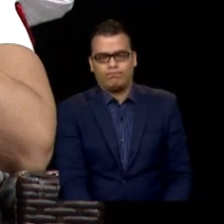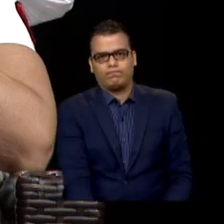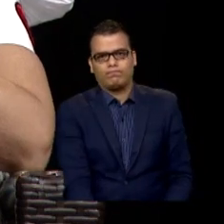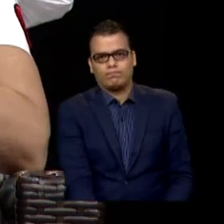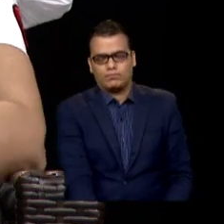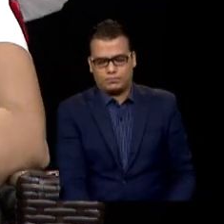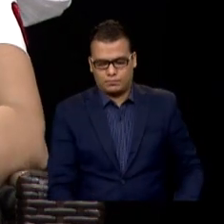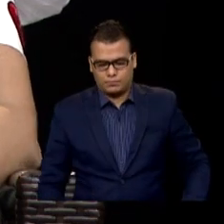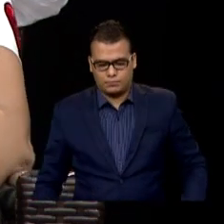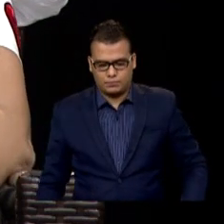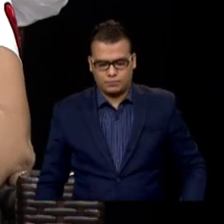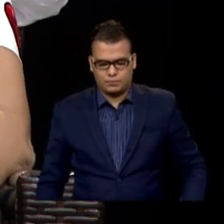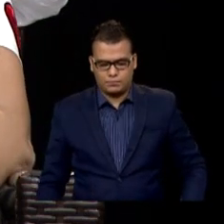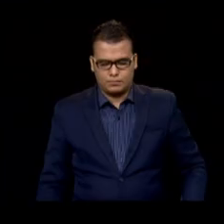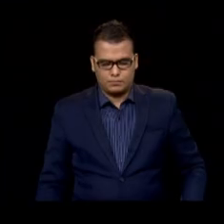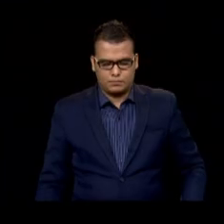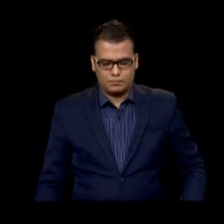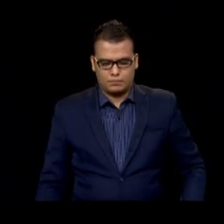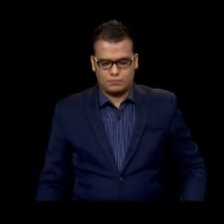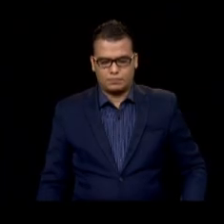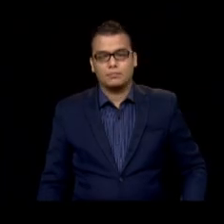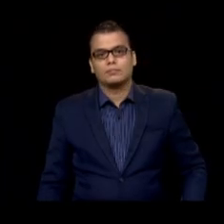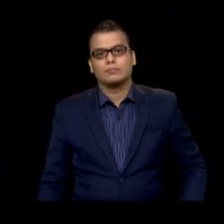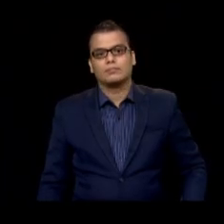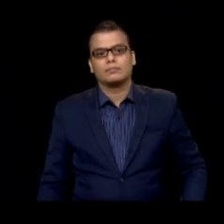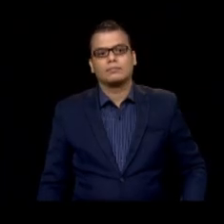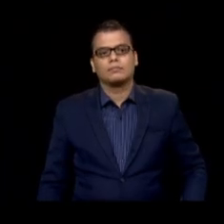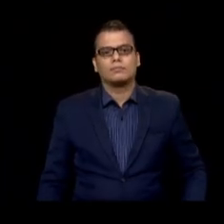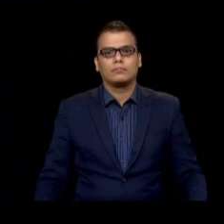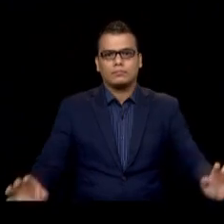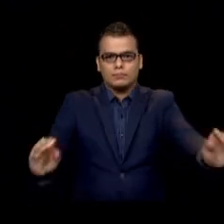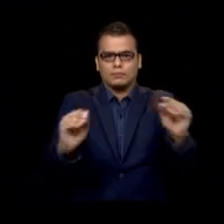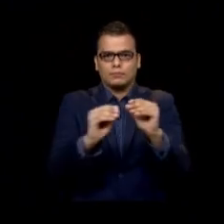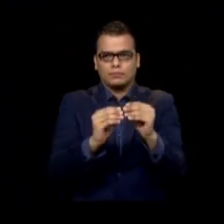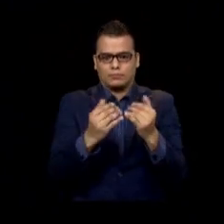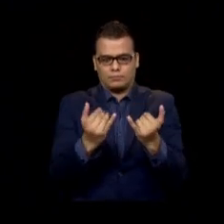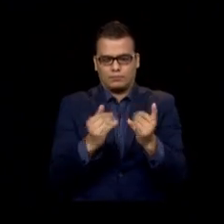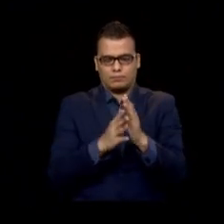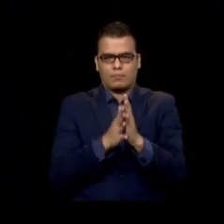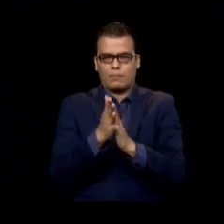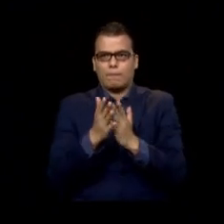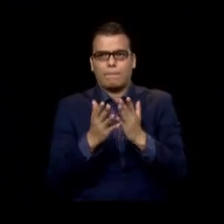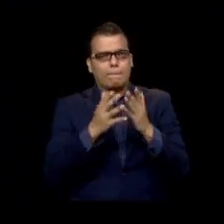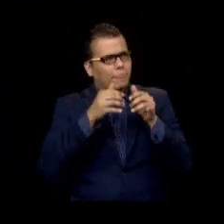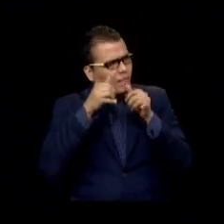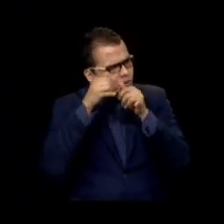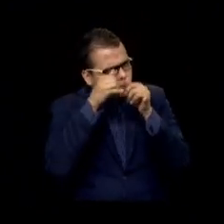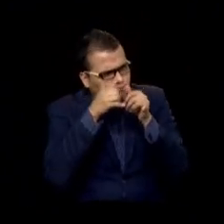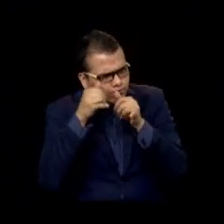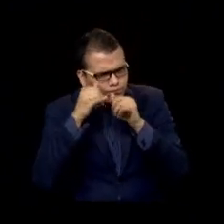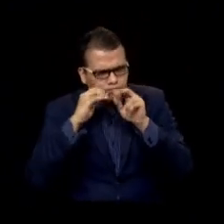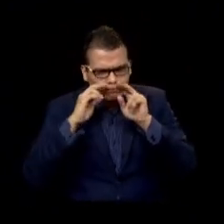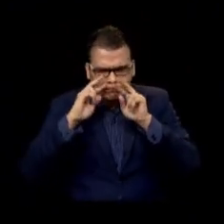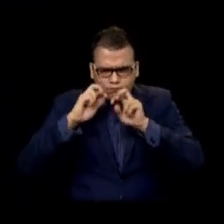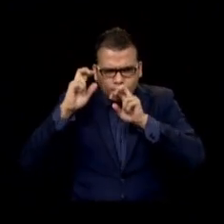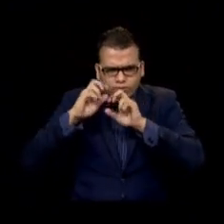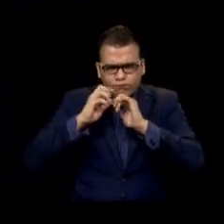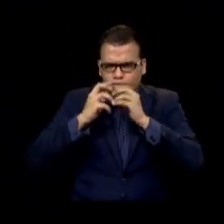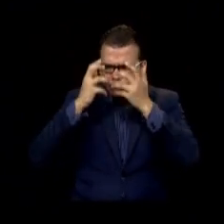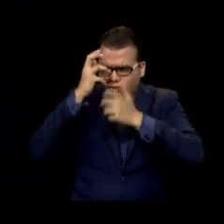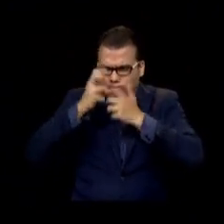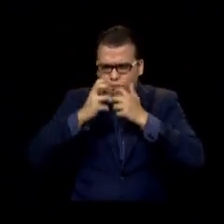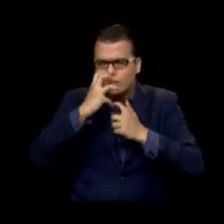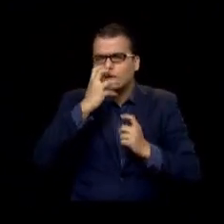bien, ya continuamos con nuestros invitados. Los laboratorios, las pruebas, los ventiladores son temas